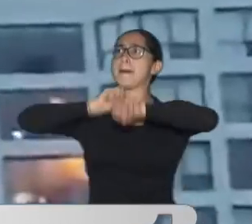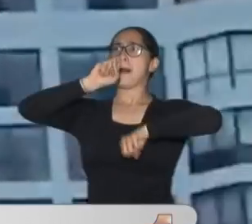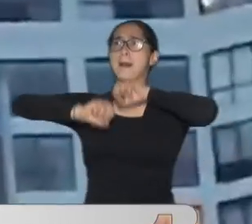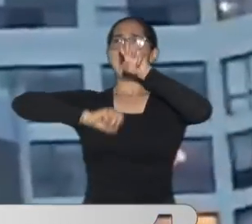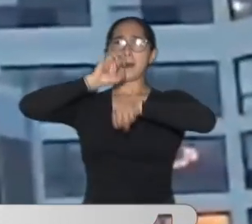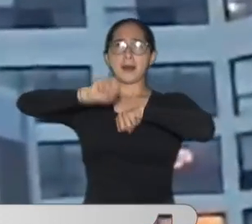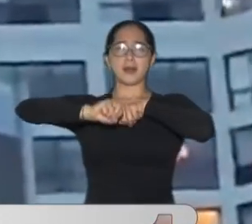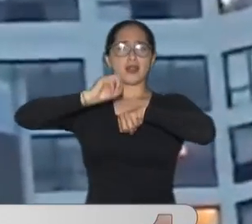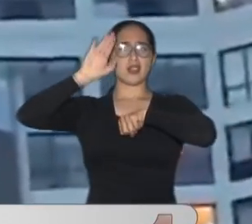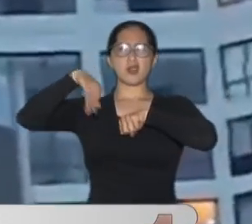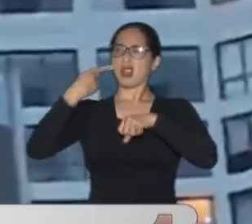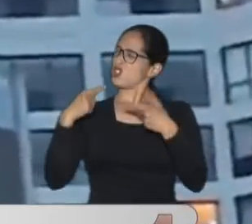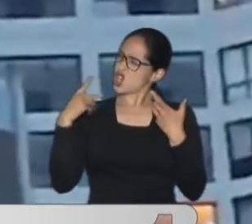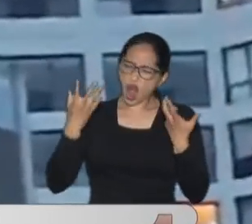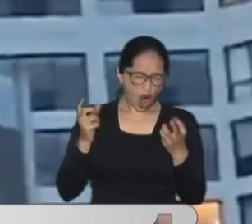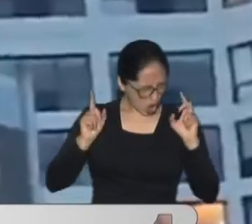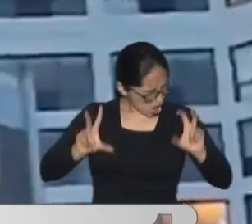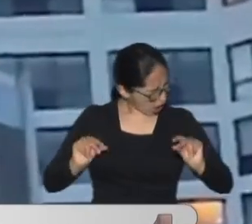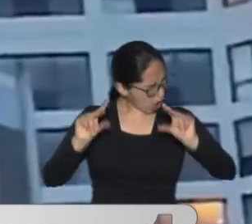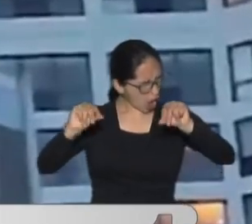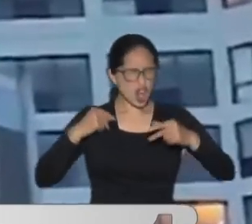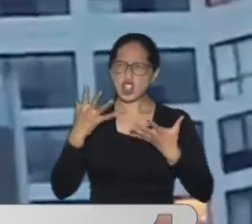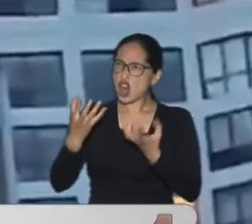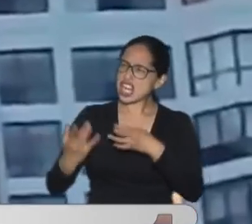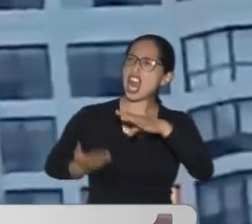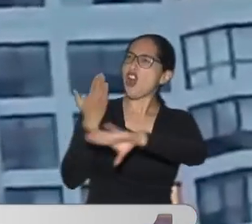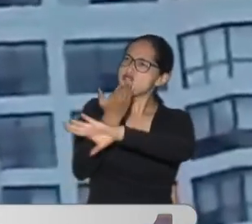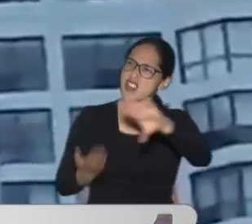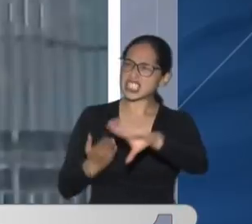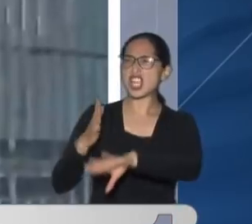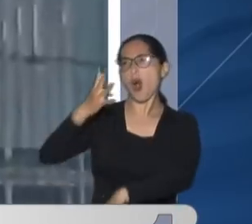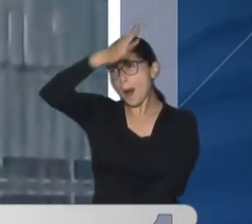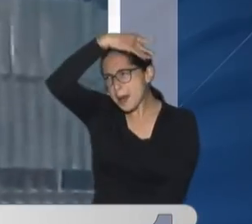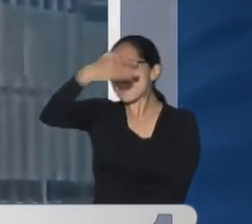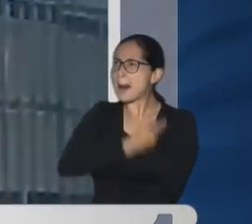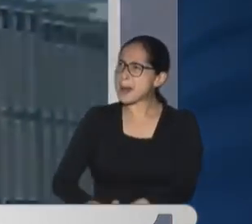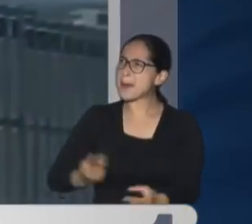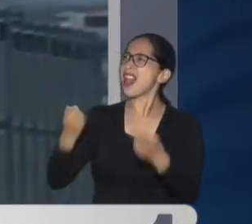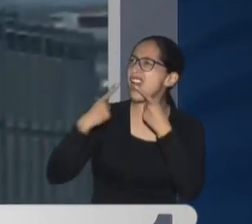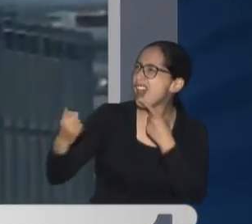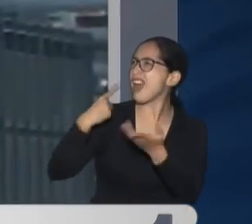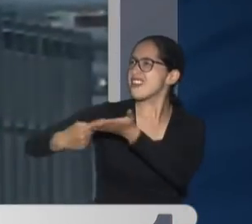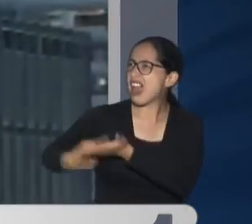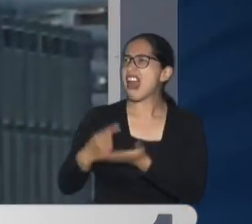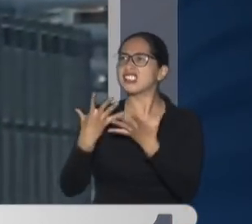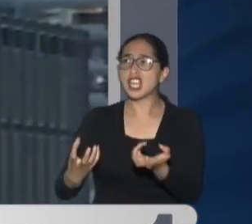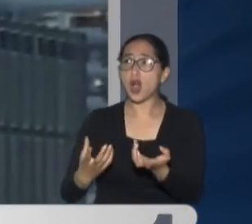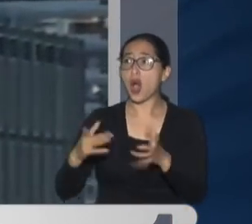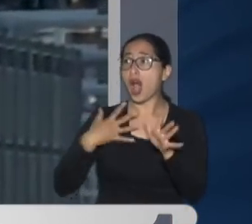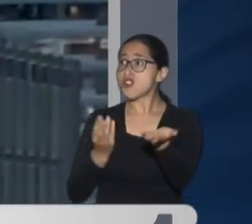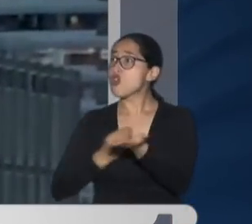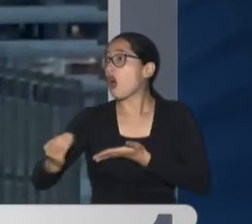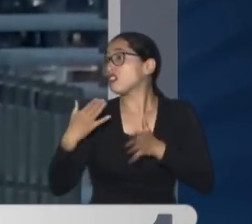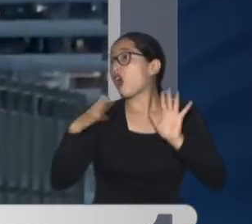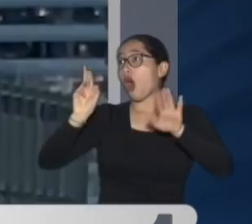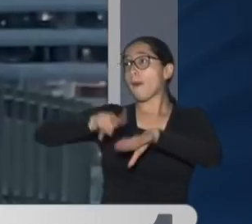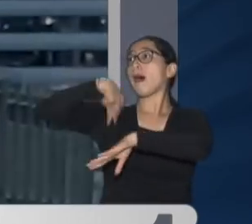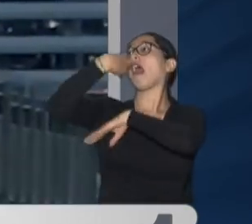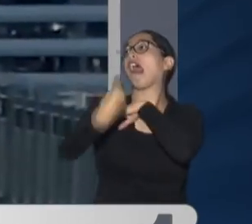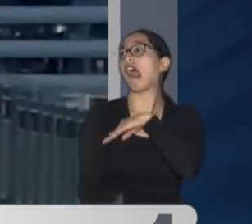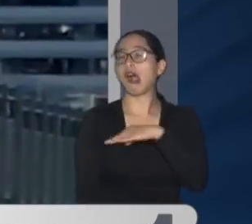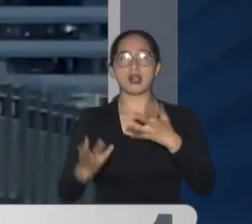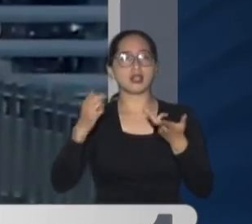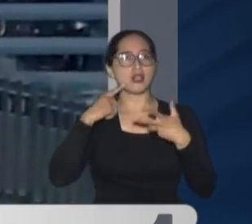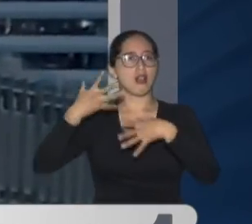hablar con el mandatario amenazando con suicidarse. El joven estuvo colgado en un balcón por varias horas agarrado